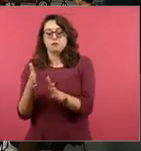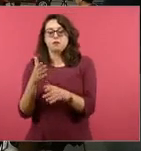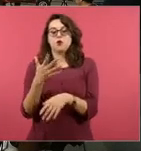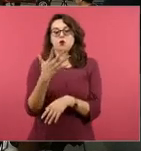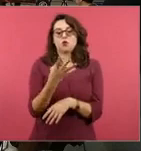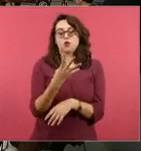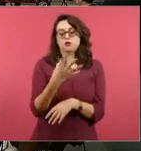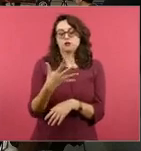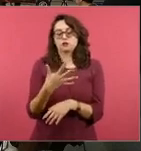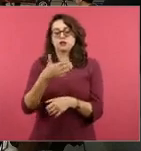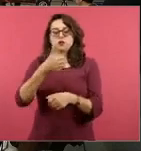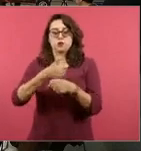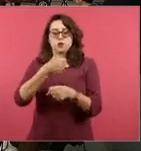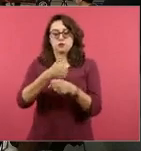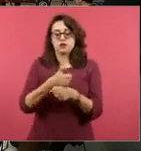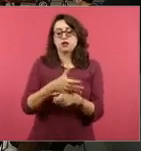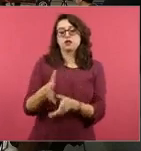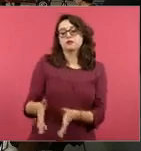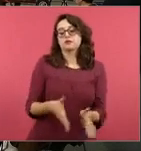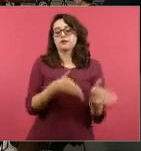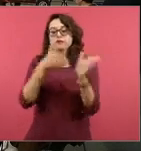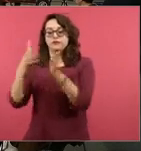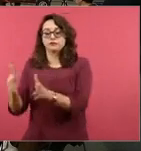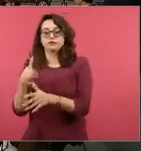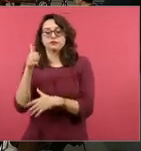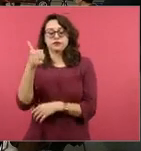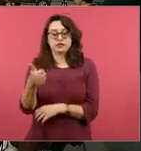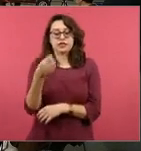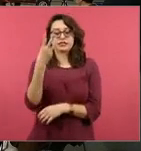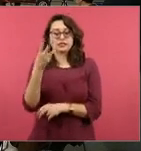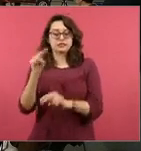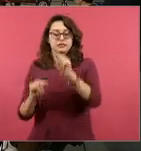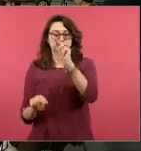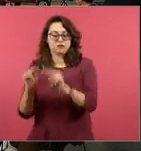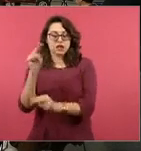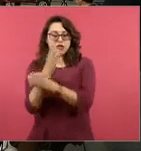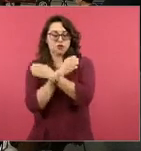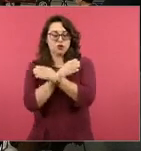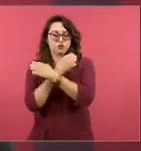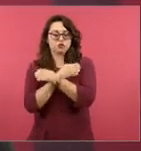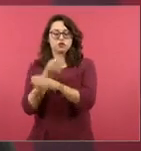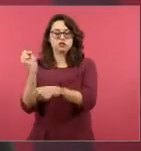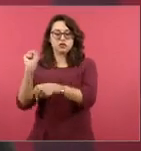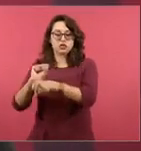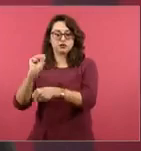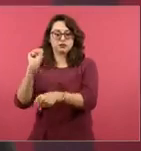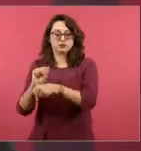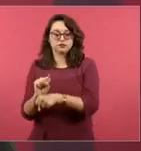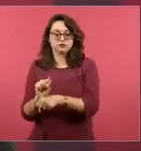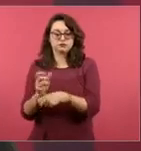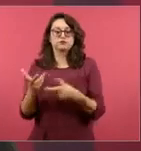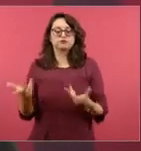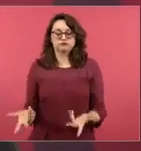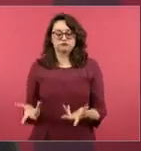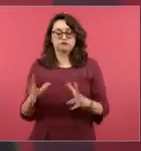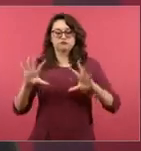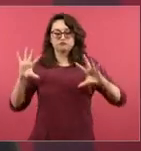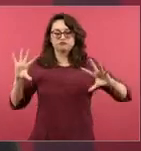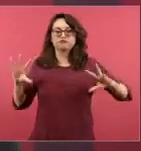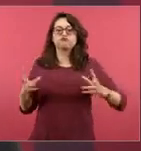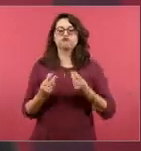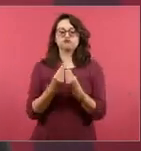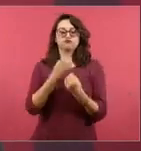y la fase 6 a los 3 grados de secundaria de los programas que tienen que ver con qué es lo que